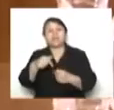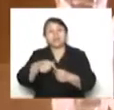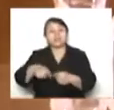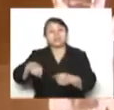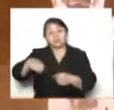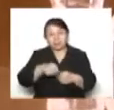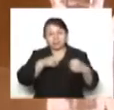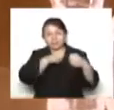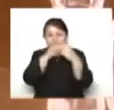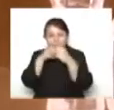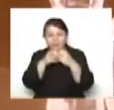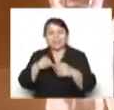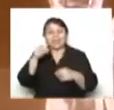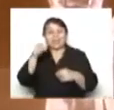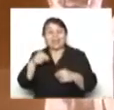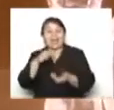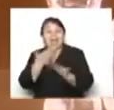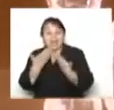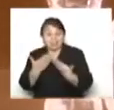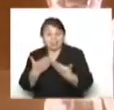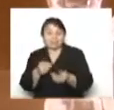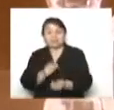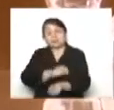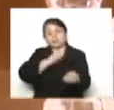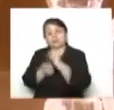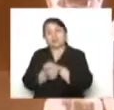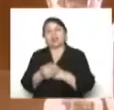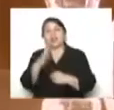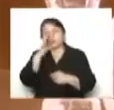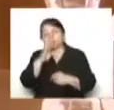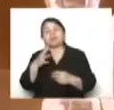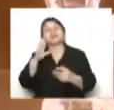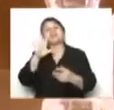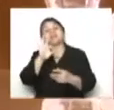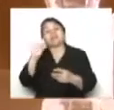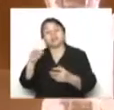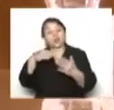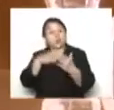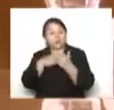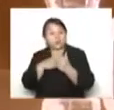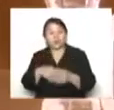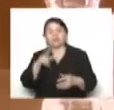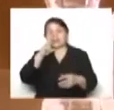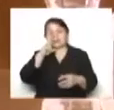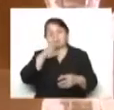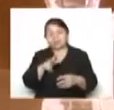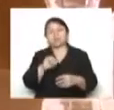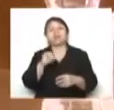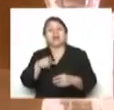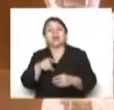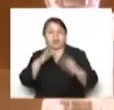partidas de obras destinadas a la provincia de san juan en 4 mil 500 millones 3 mil destinados a viviendas y